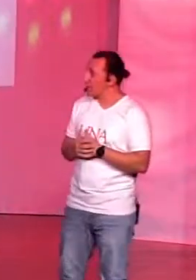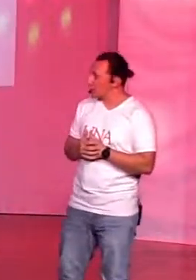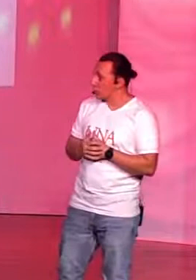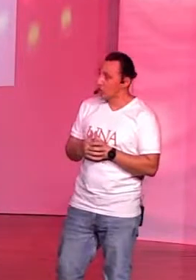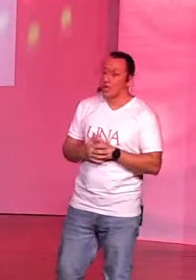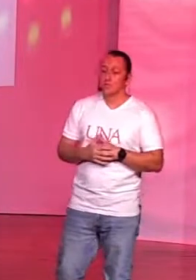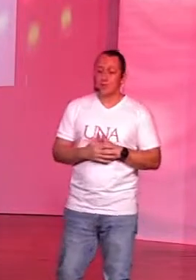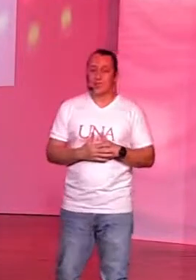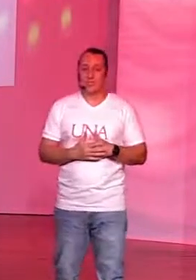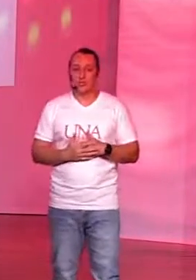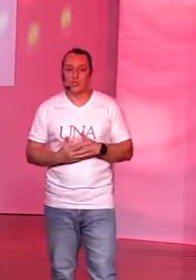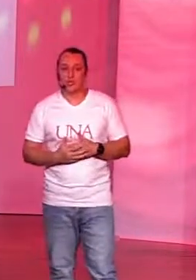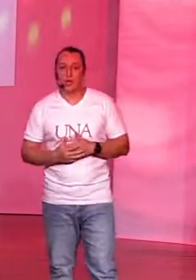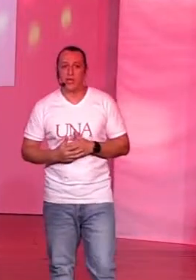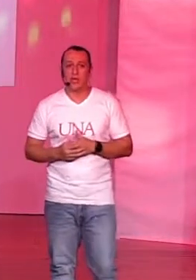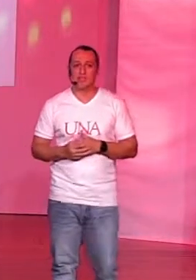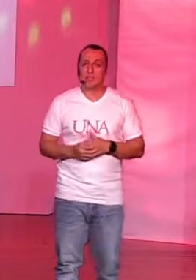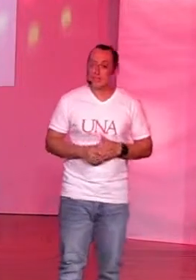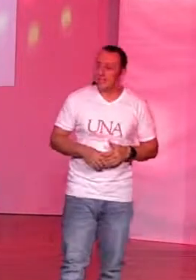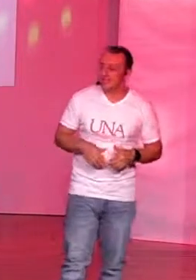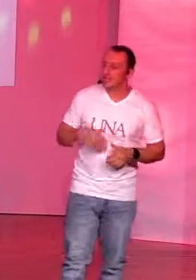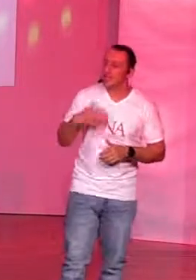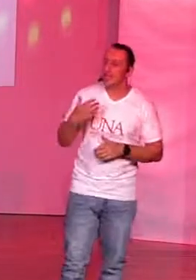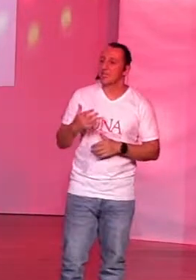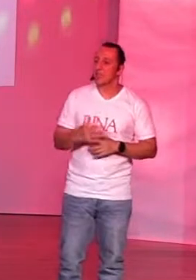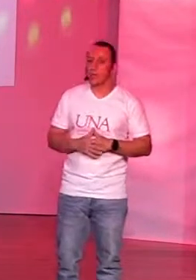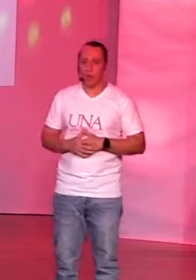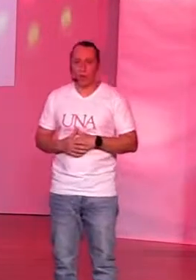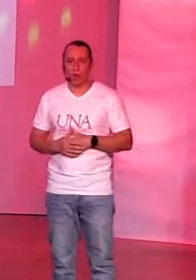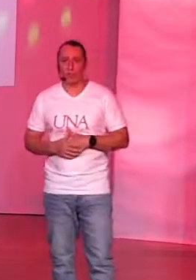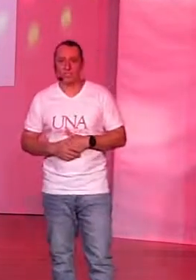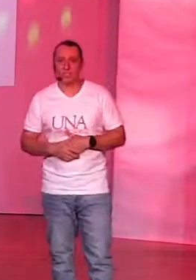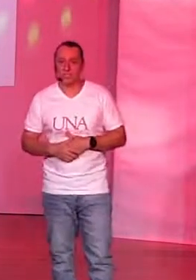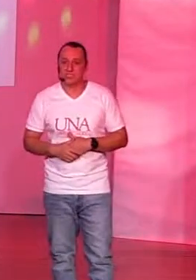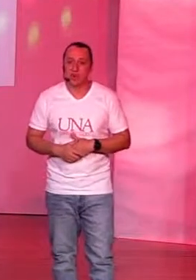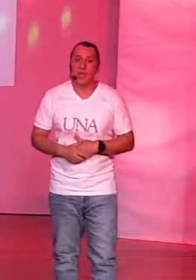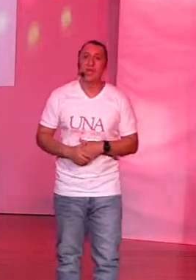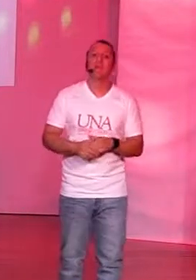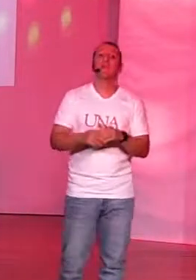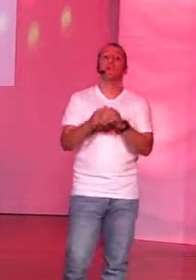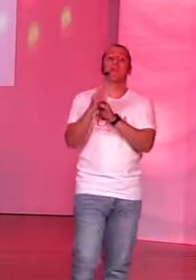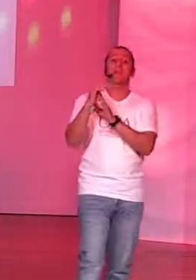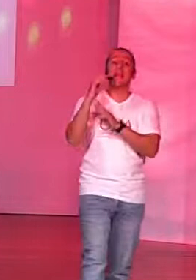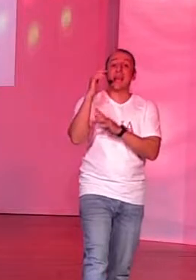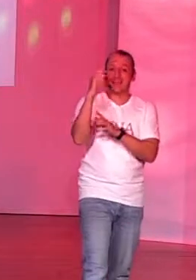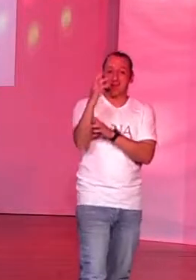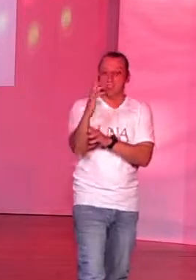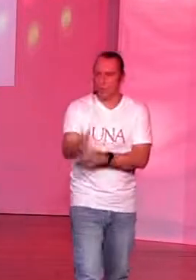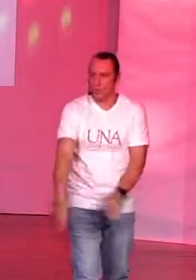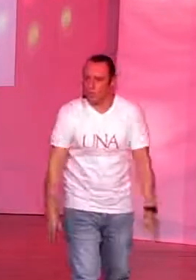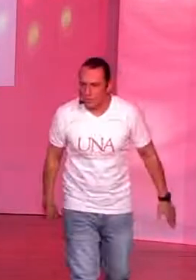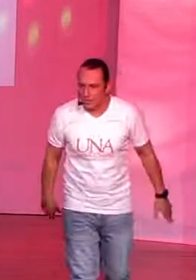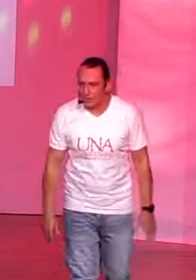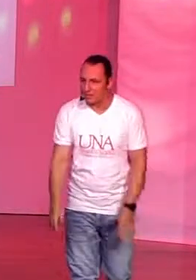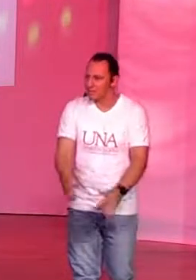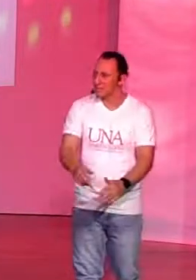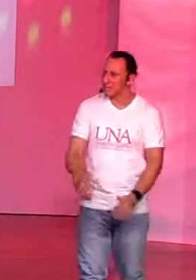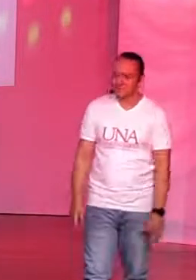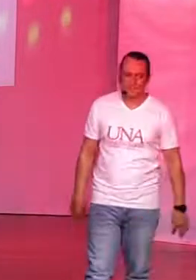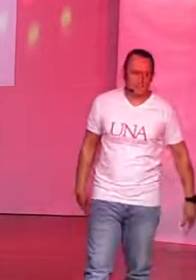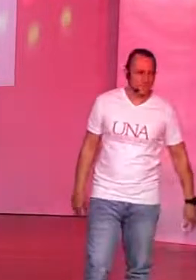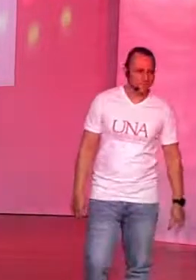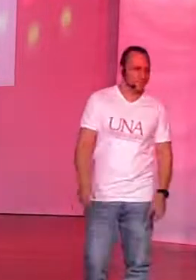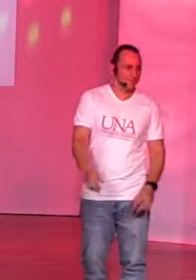poco más de información sobre el Centro de Estudios Generales, tenemos el siguiente video. Pongan mucha atención y recuerden la frase, muy importante.